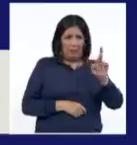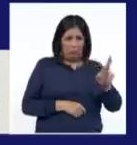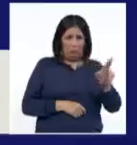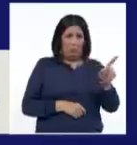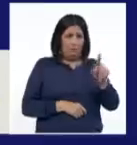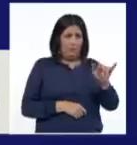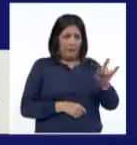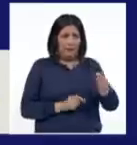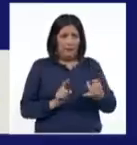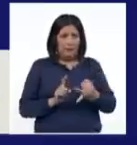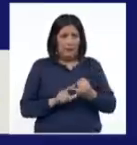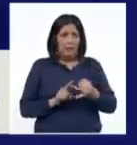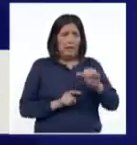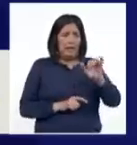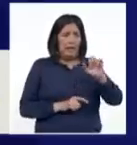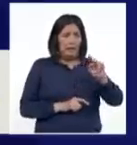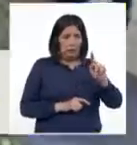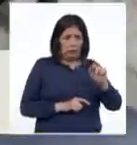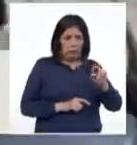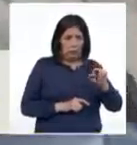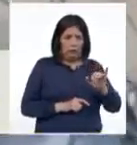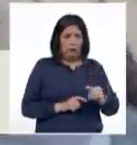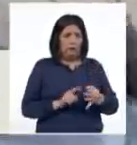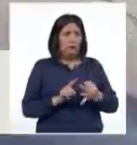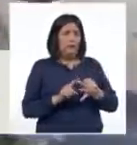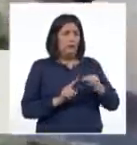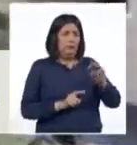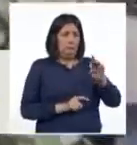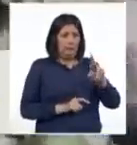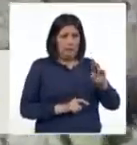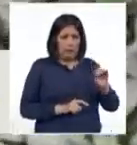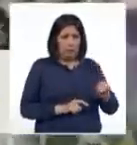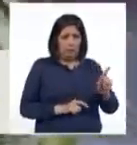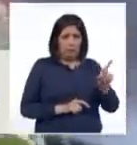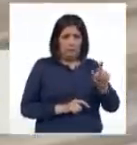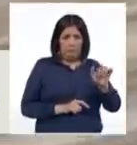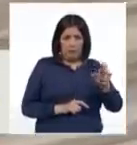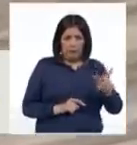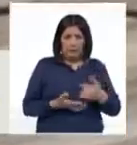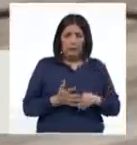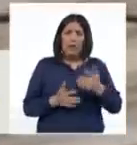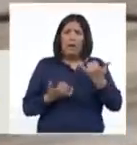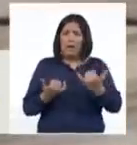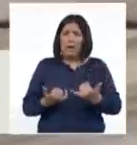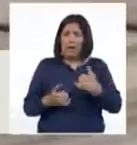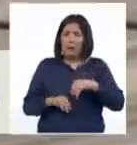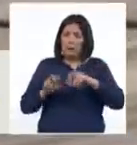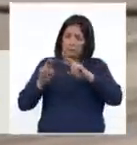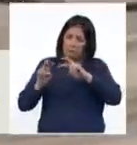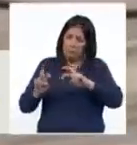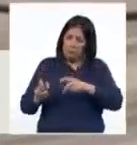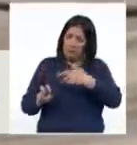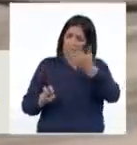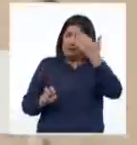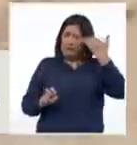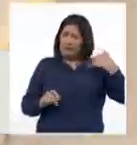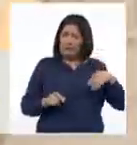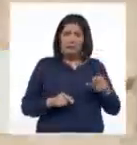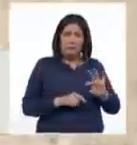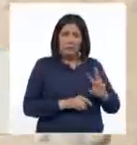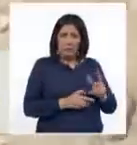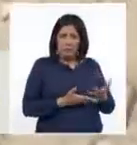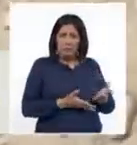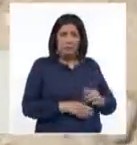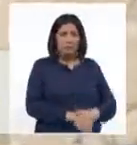Vázquez, Anthony Brian Córdoba Cruz y Mario Zapata Sánchez. Las autoridades verifican si tienen algún antecedente.